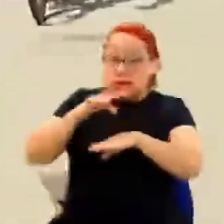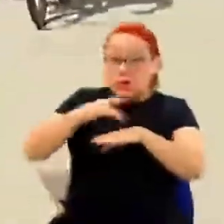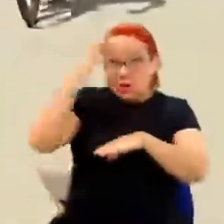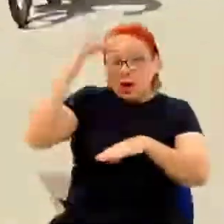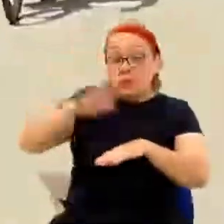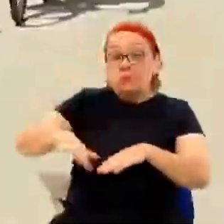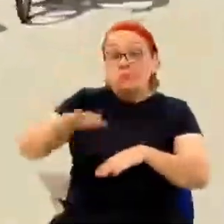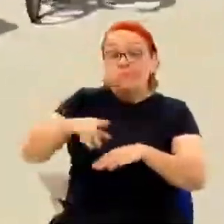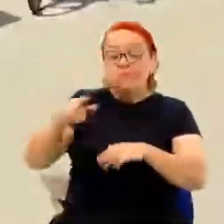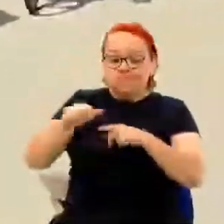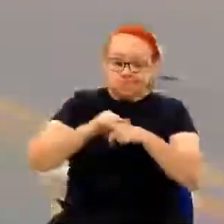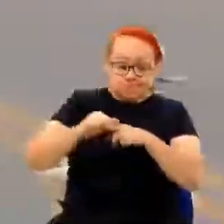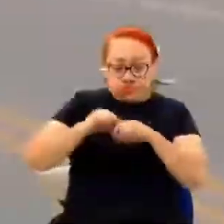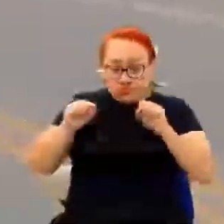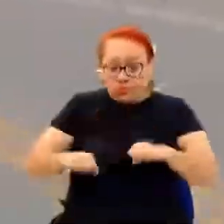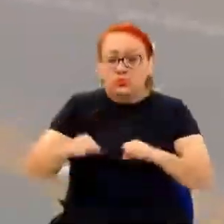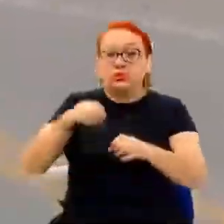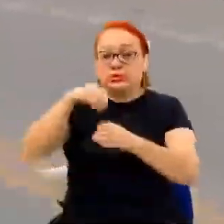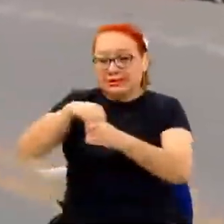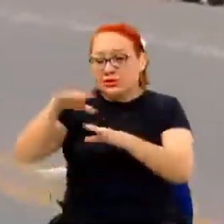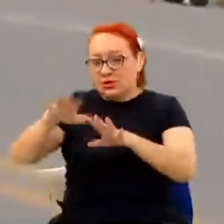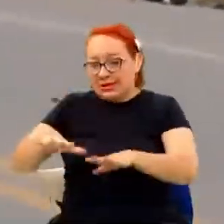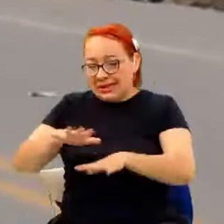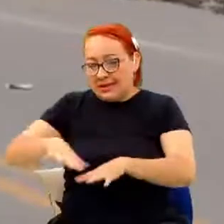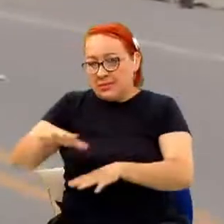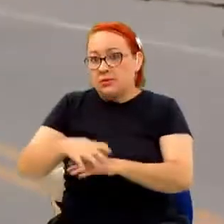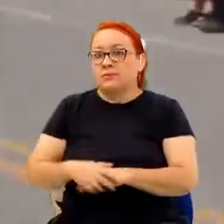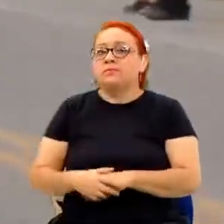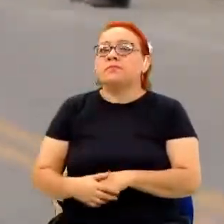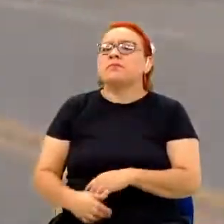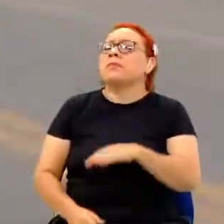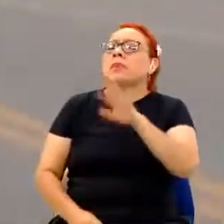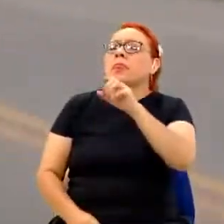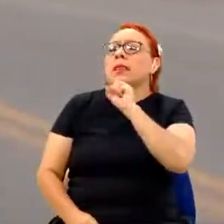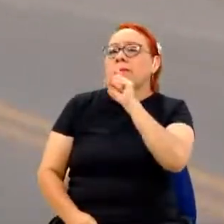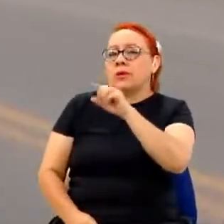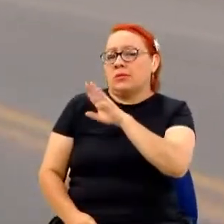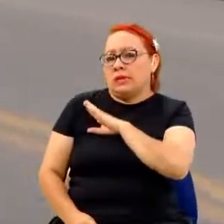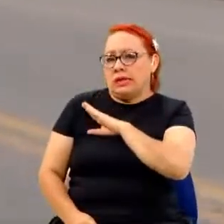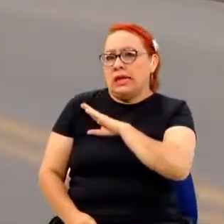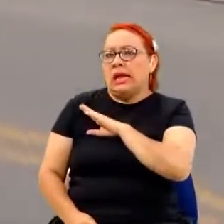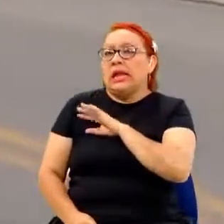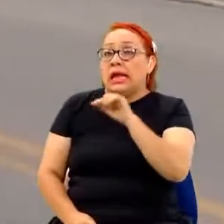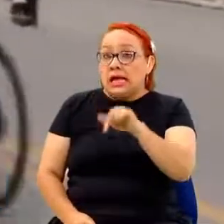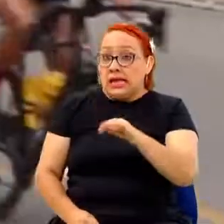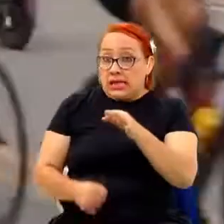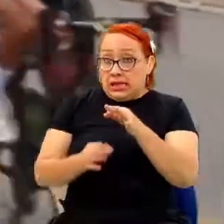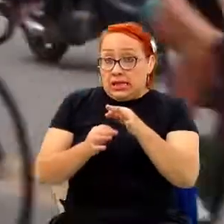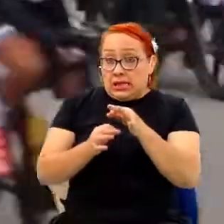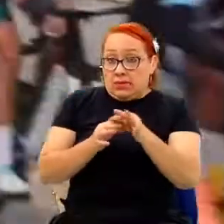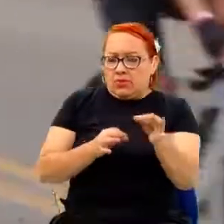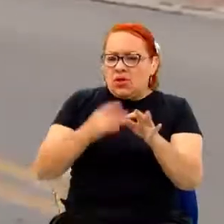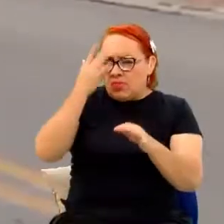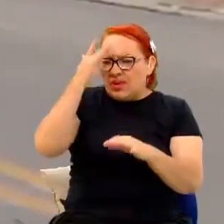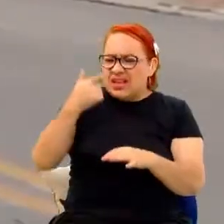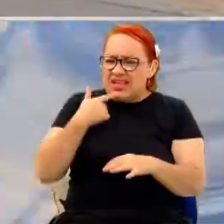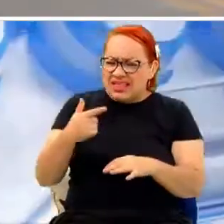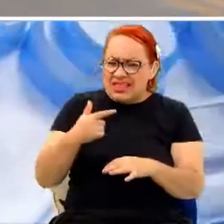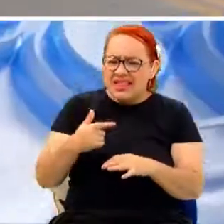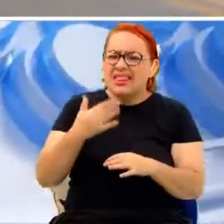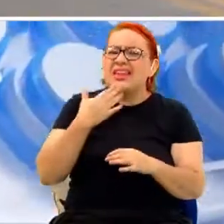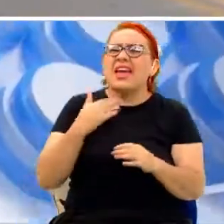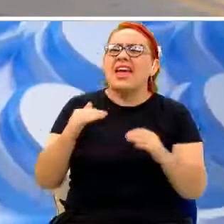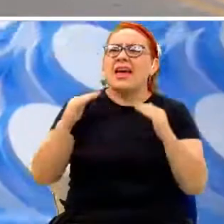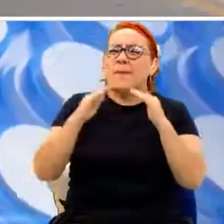prácticas deportivas se realicen en nuestra gente. Alcalde, la última para dejarlo, el pueblito Pesebre de Colombia, ¿por qué? Claro, el